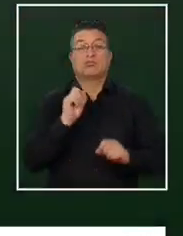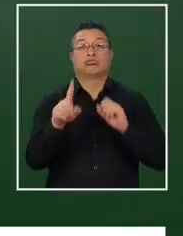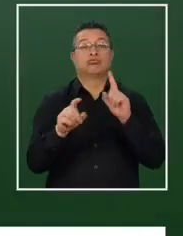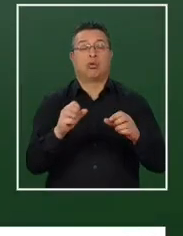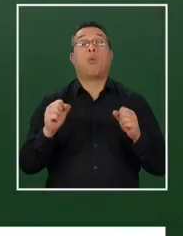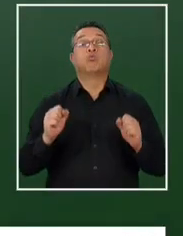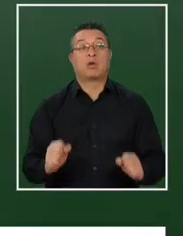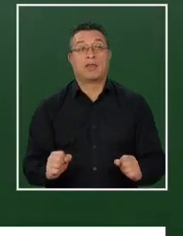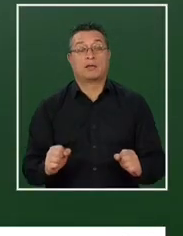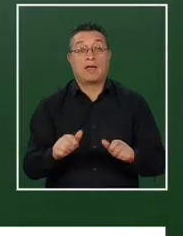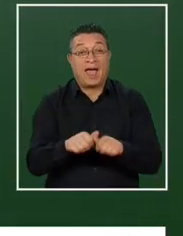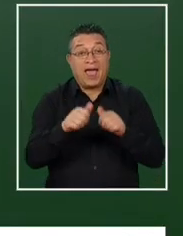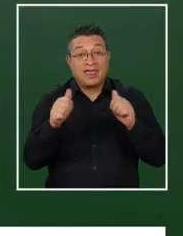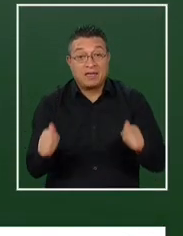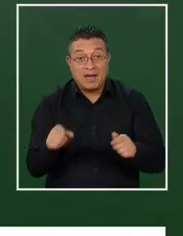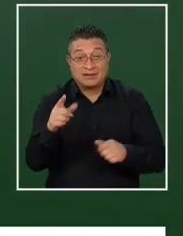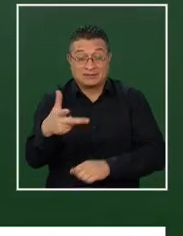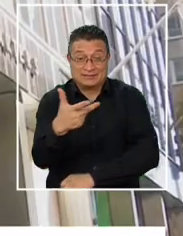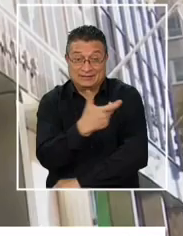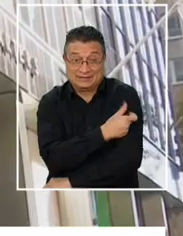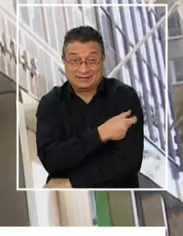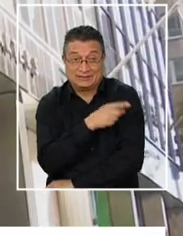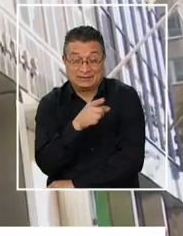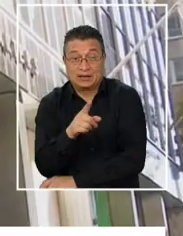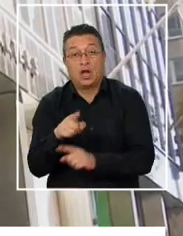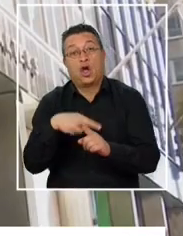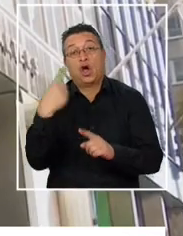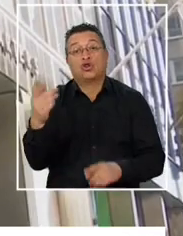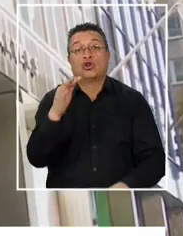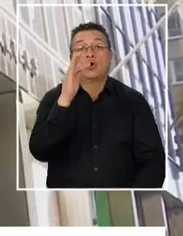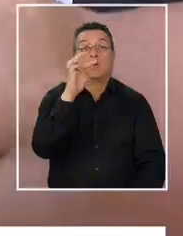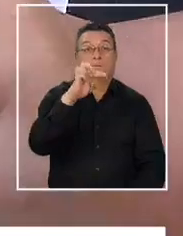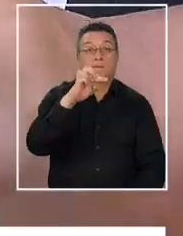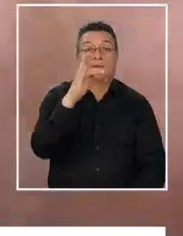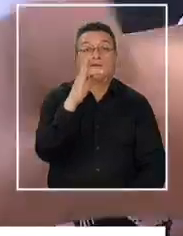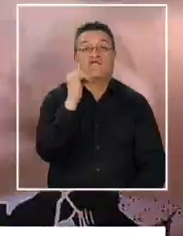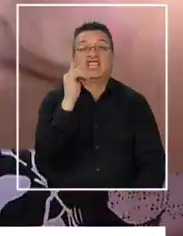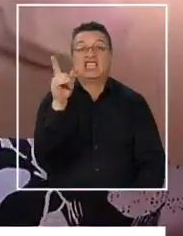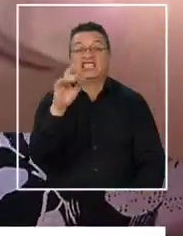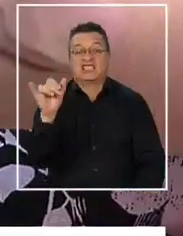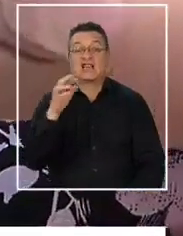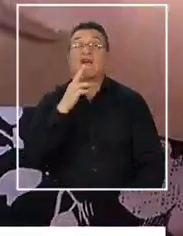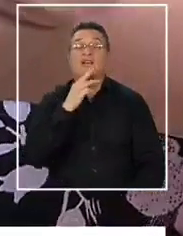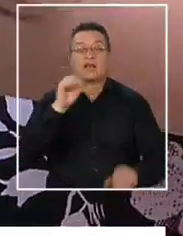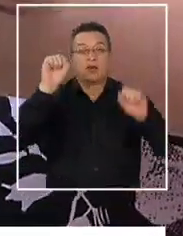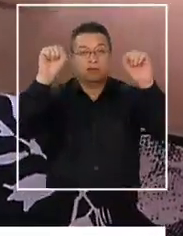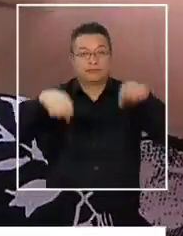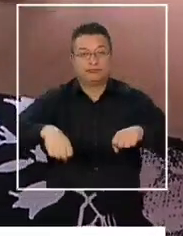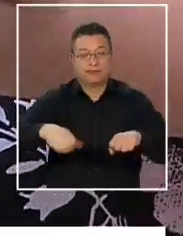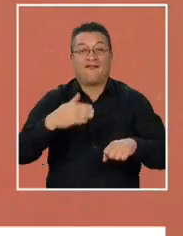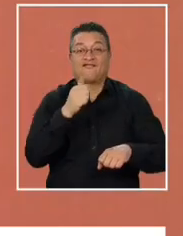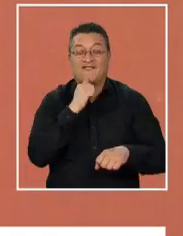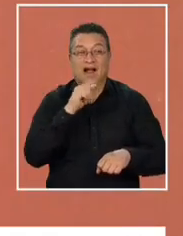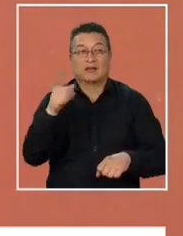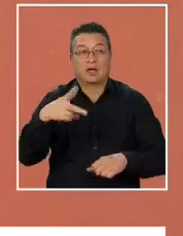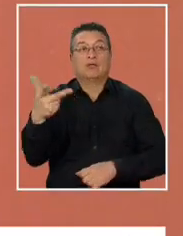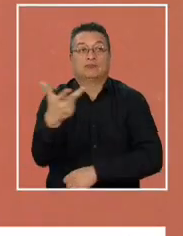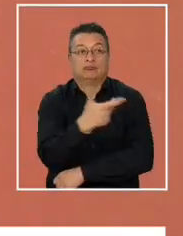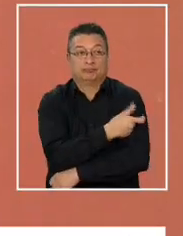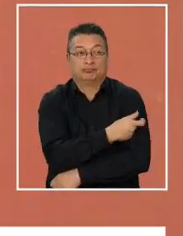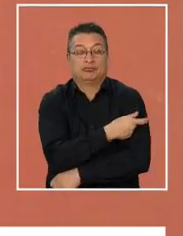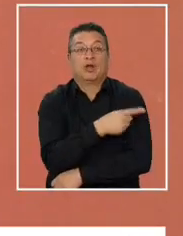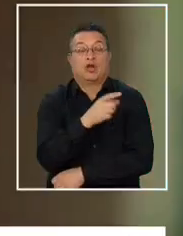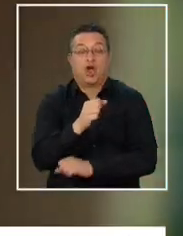inmune. Además de la vacuna de GSK, la farmacéutica Pfizer está a la espera de la aprobación por parte de la FDA de su inoculante